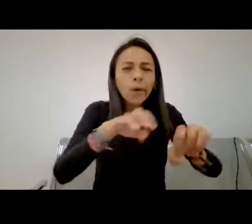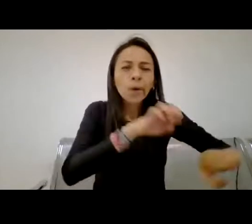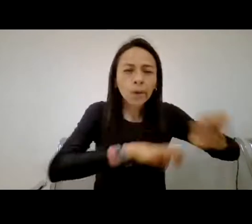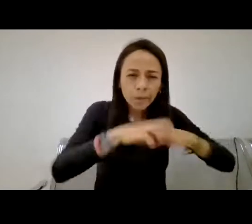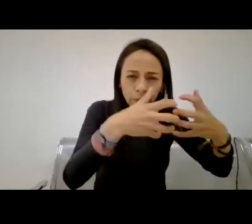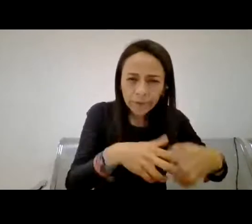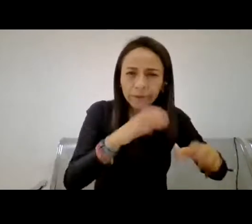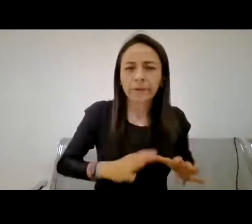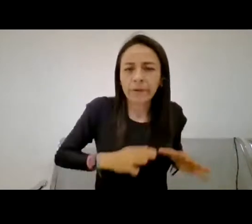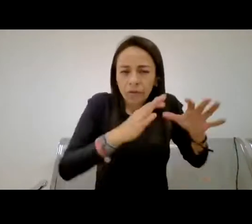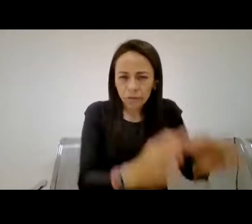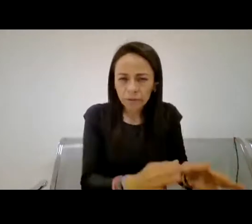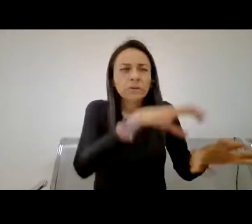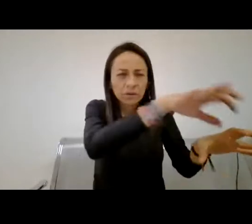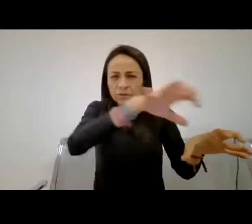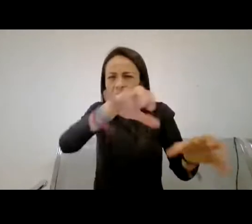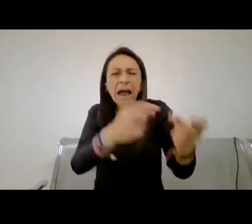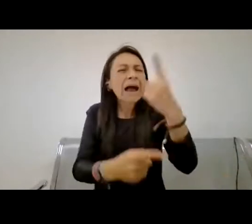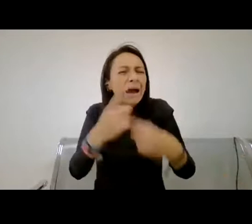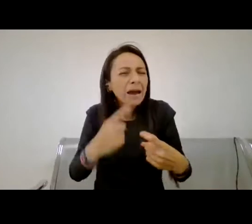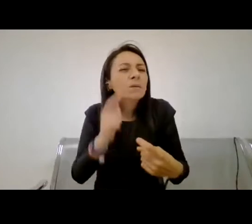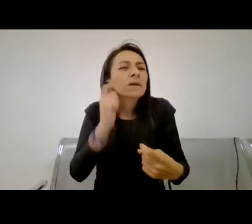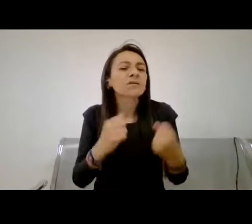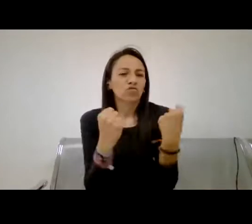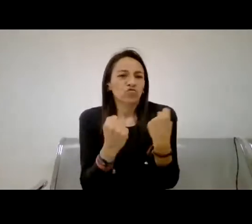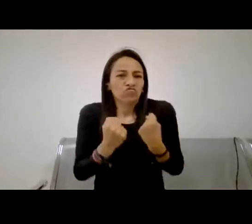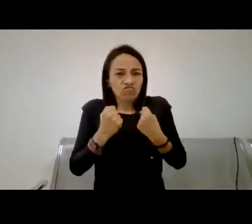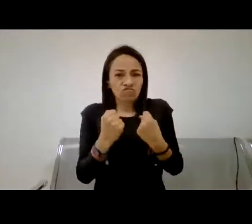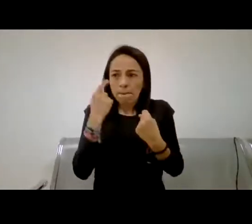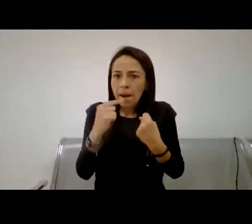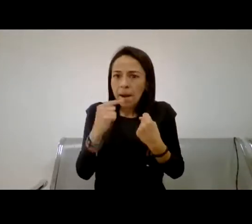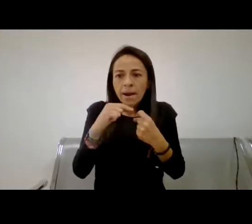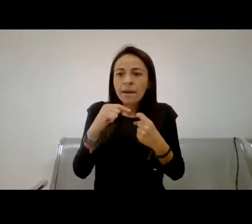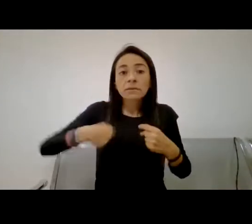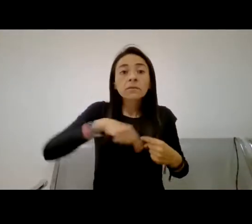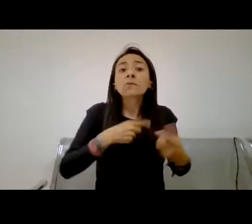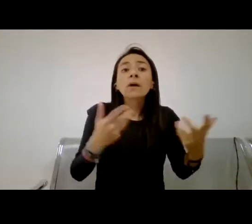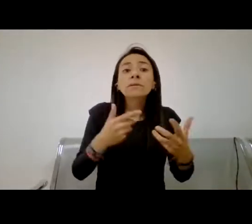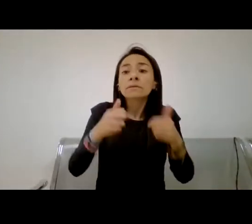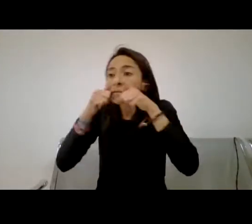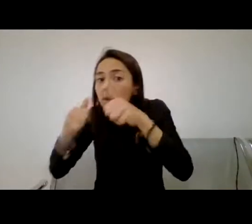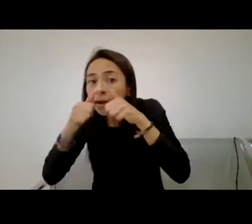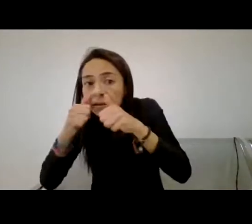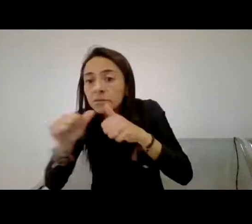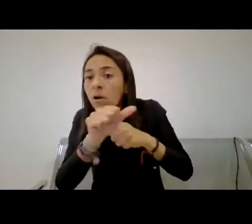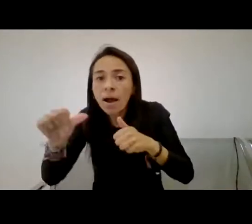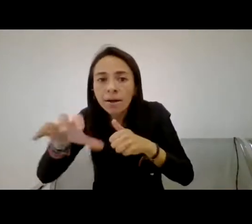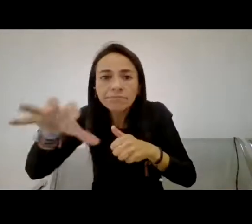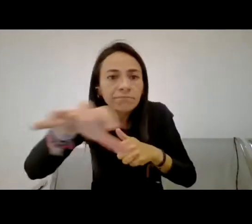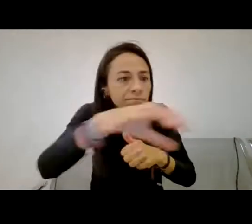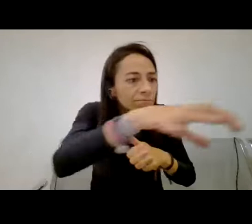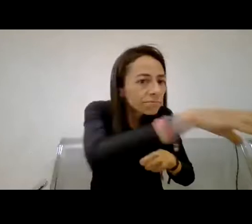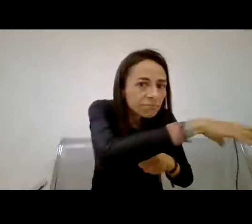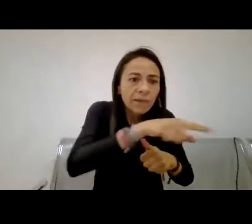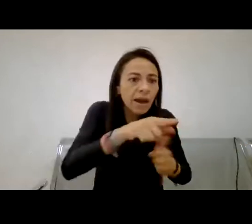como las fortalecedoras, que nos dedicamos a trabajar para las organizaciones y a tratar de mejorar el sector. Podemos